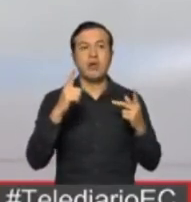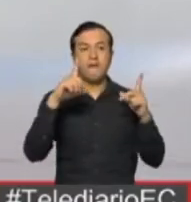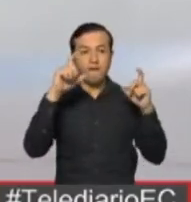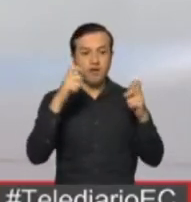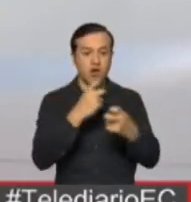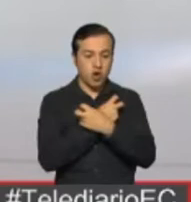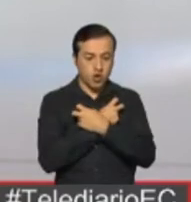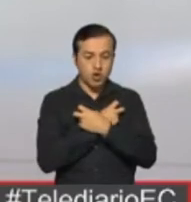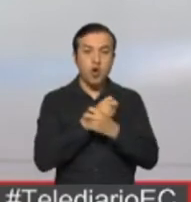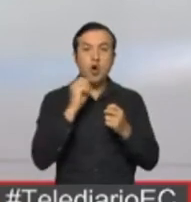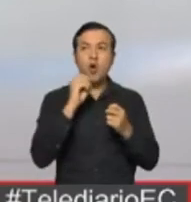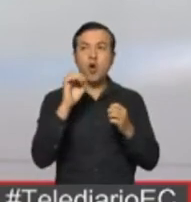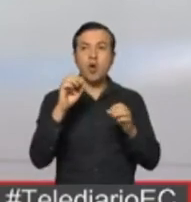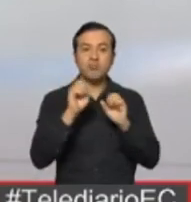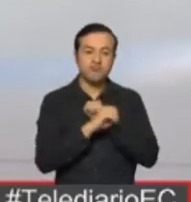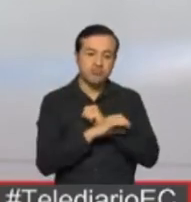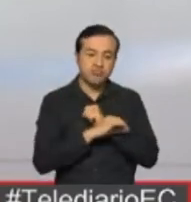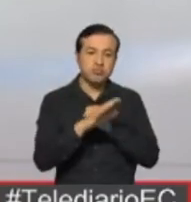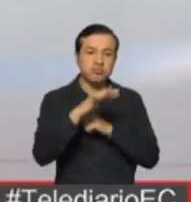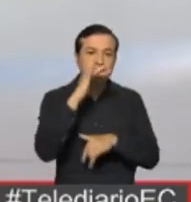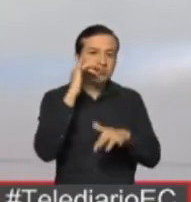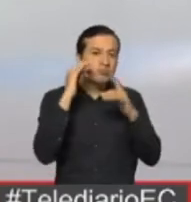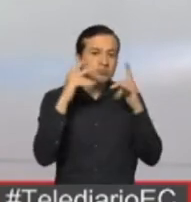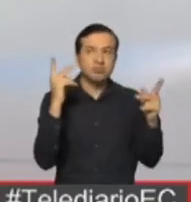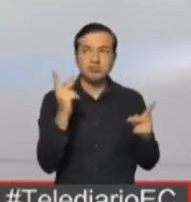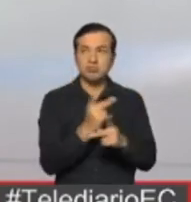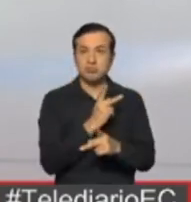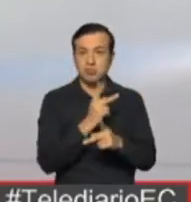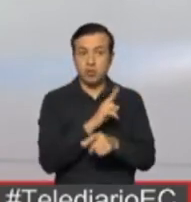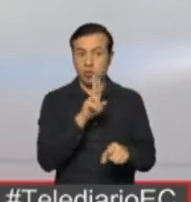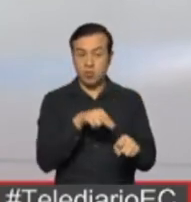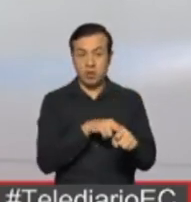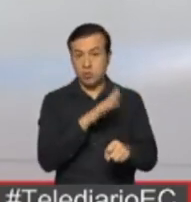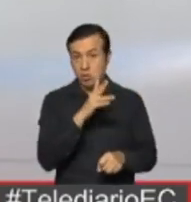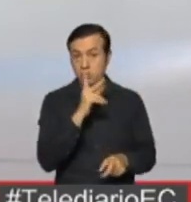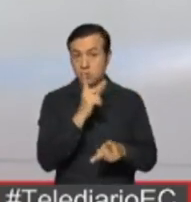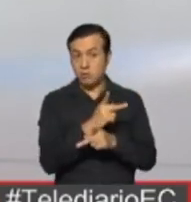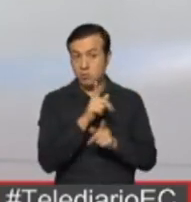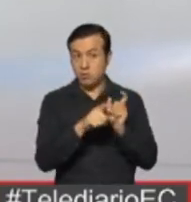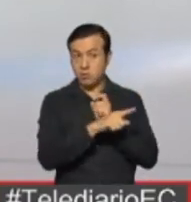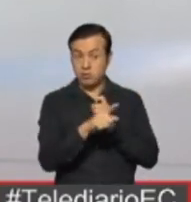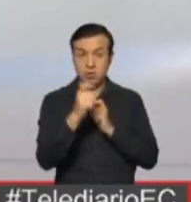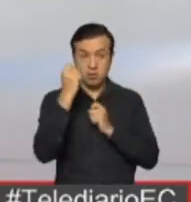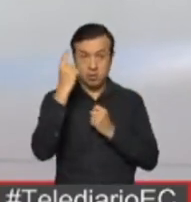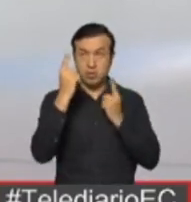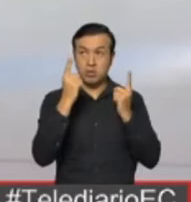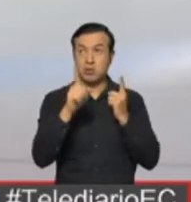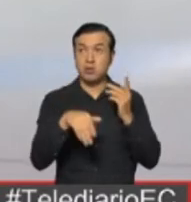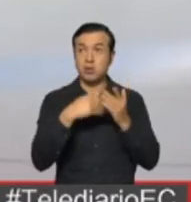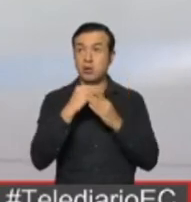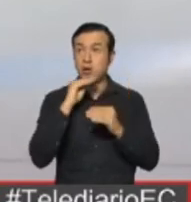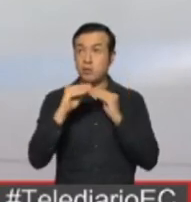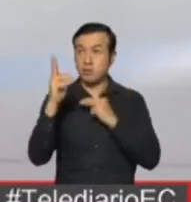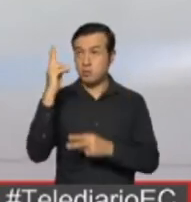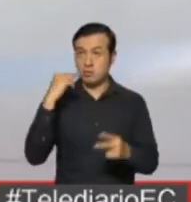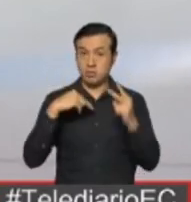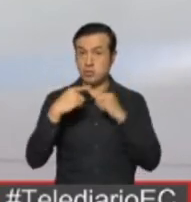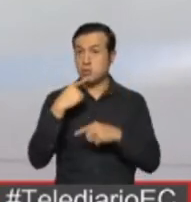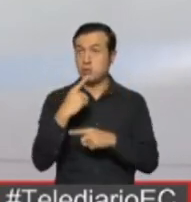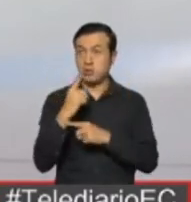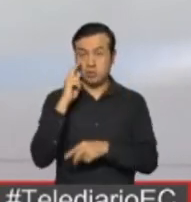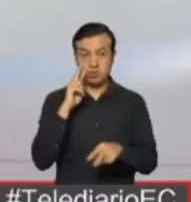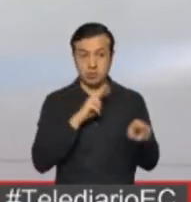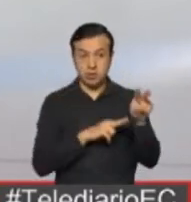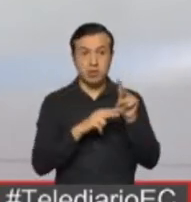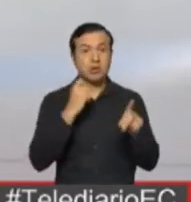ciertos gases pues son situaciones no comunes y que los pacientes tienen que advertir cuando van a un chequeo médico para que puedan